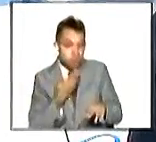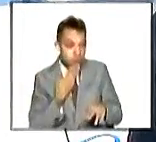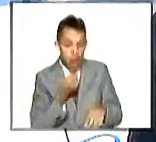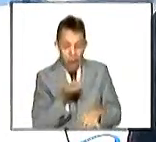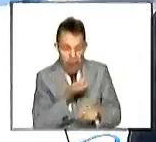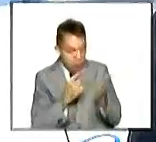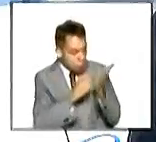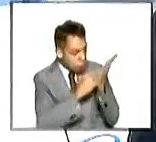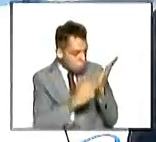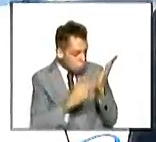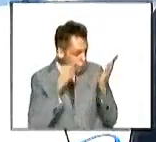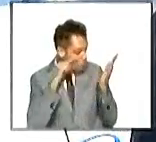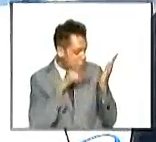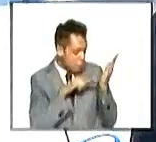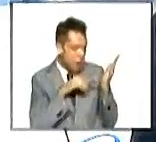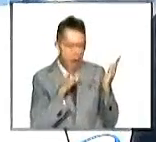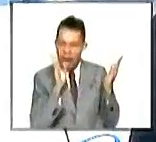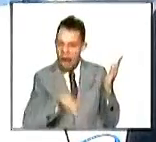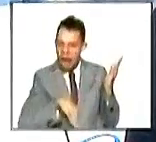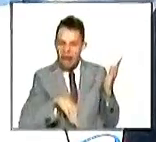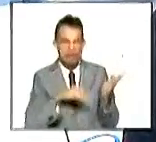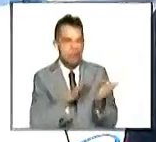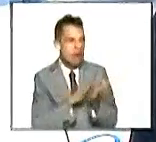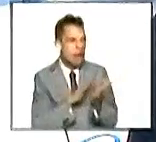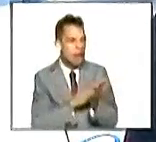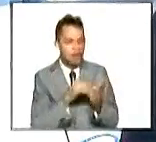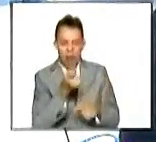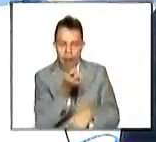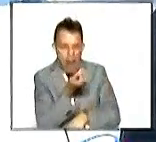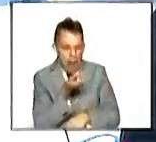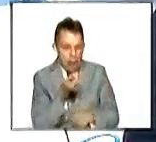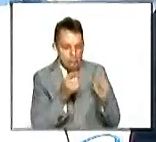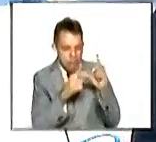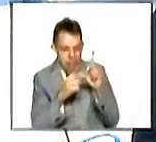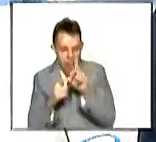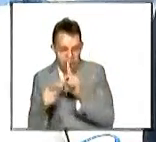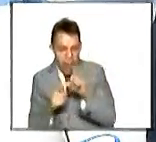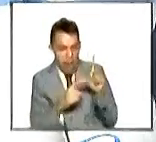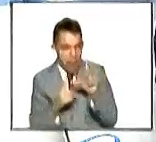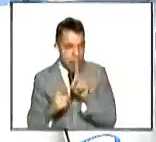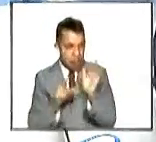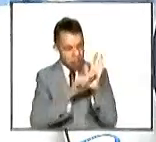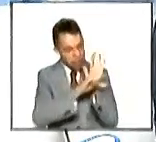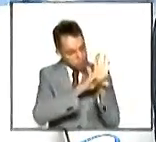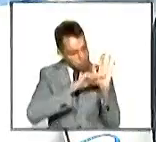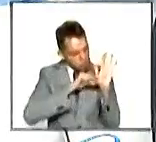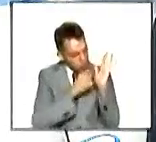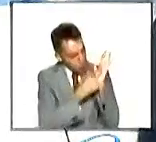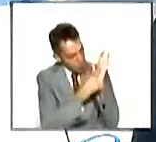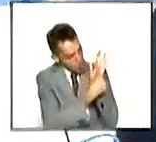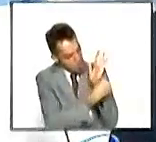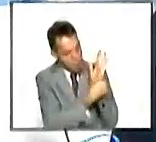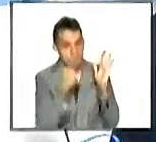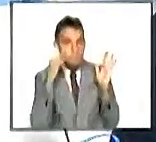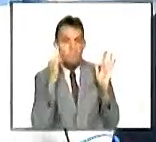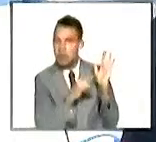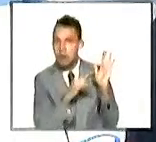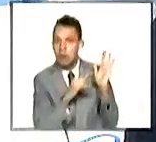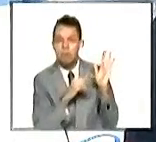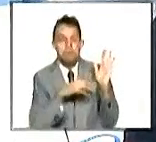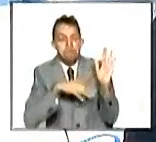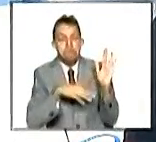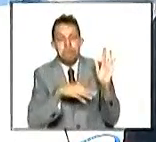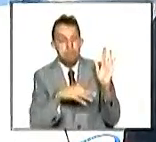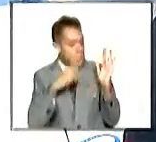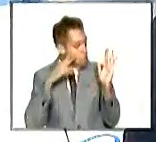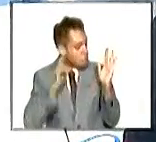menudita, entonces la hacen bien chiquita para que ellos no lean, así como hacen con el juguito de caja al lado, bien chiquita para que nadie